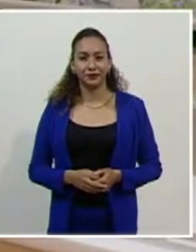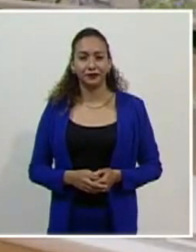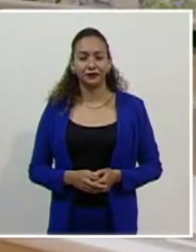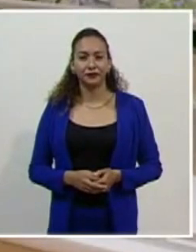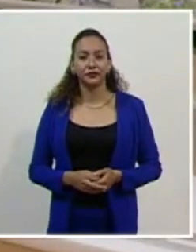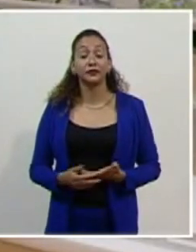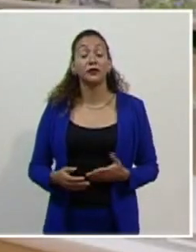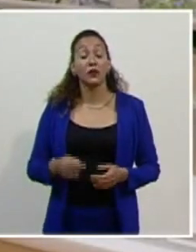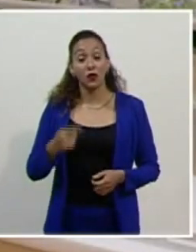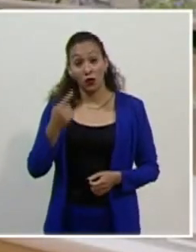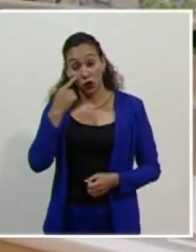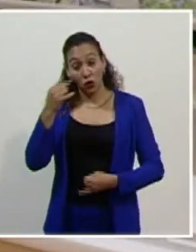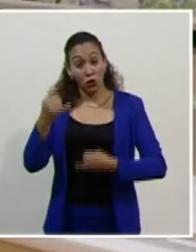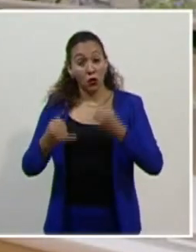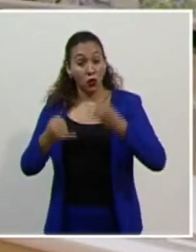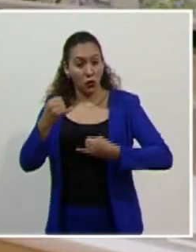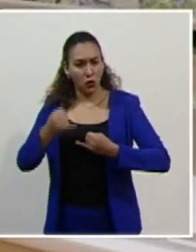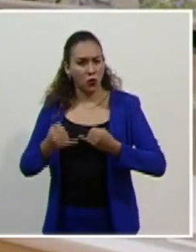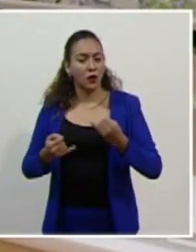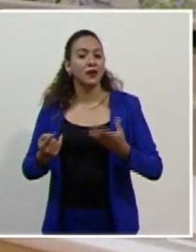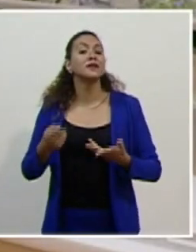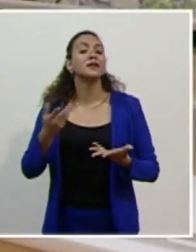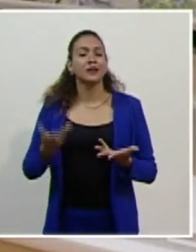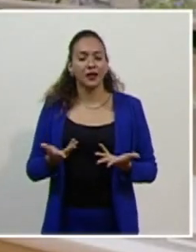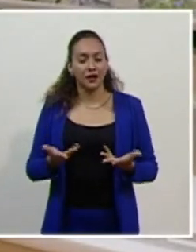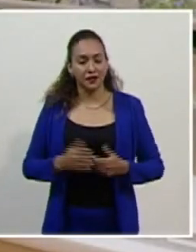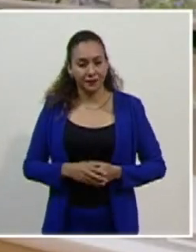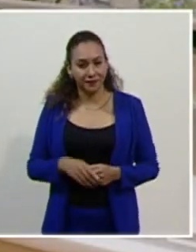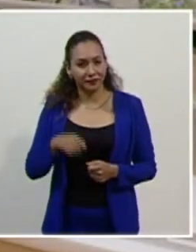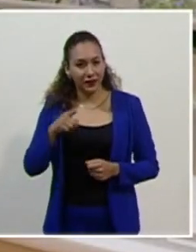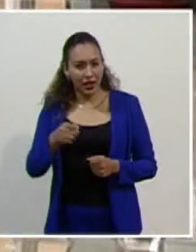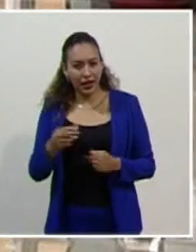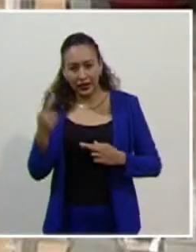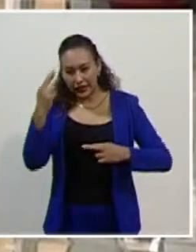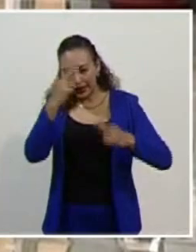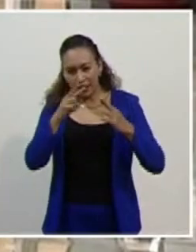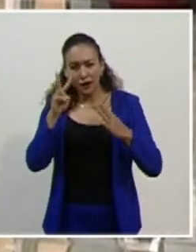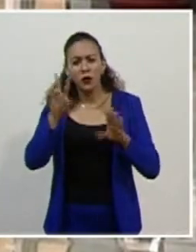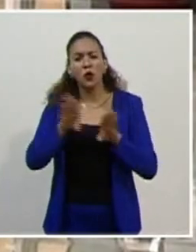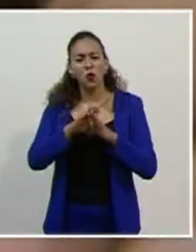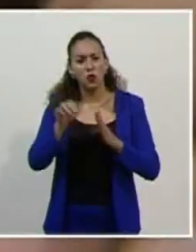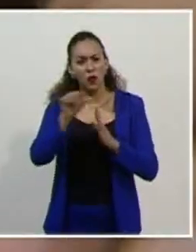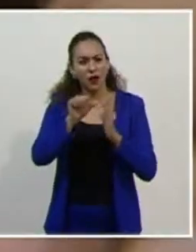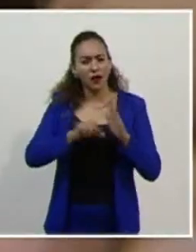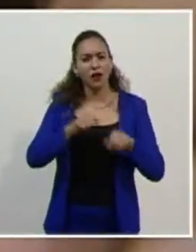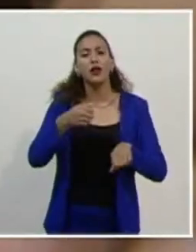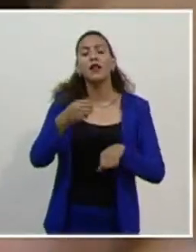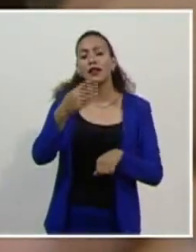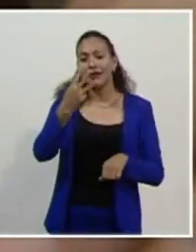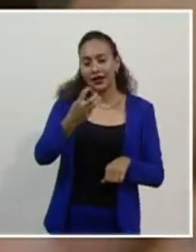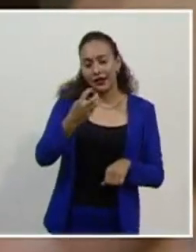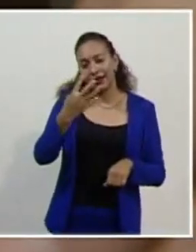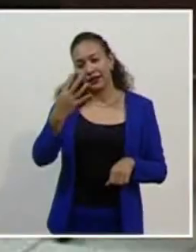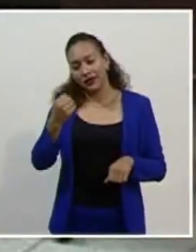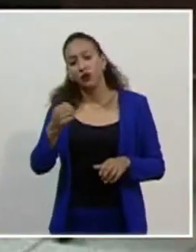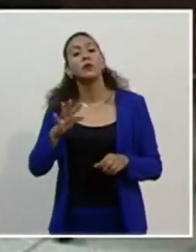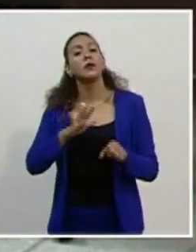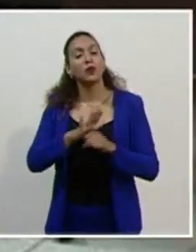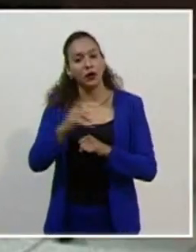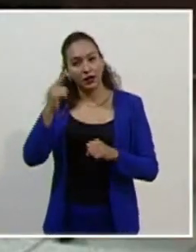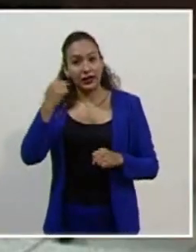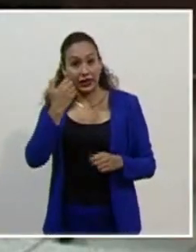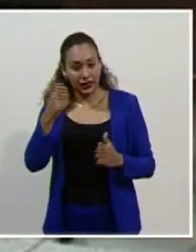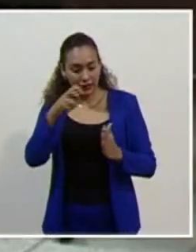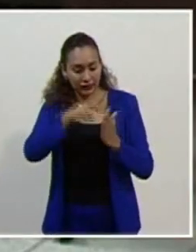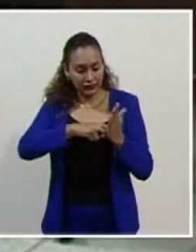Informarle que un juez de distrito concedió la suspensión provisional para que no se apliquen los artículos 3º y 9º del decreto por el que se reforma